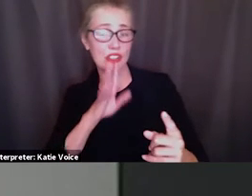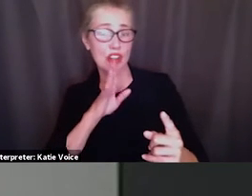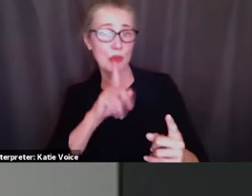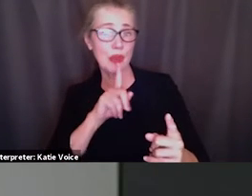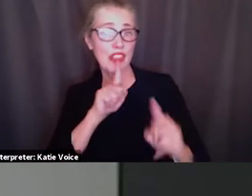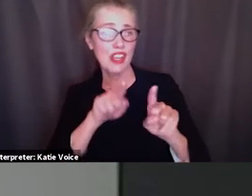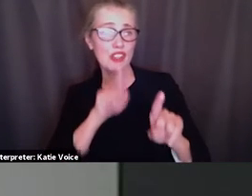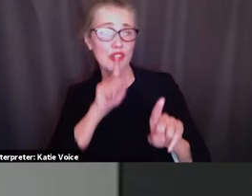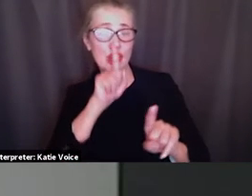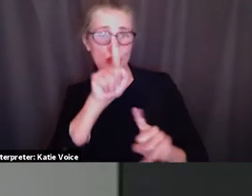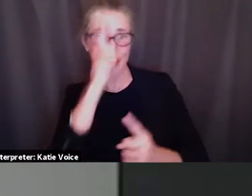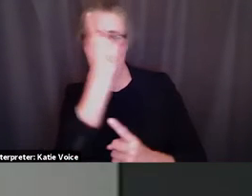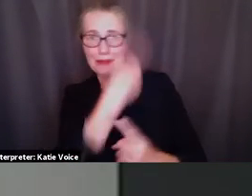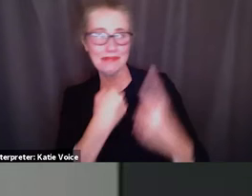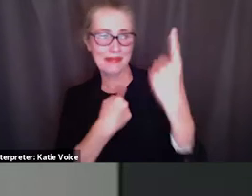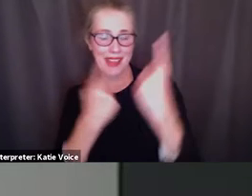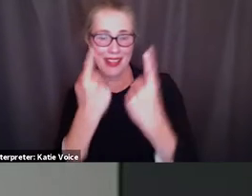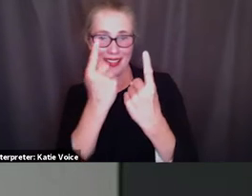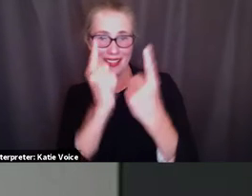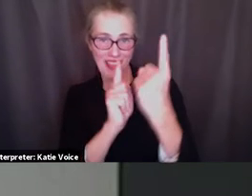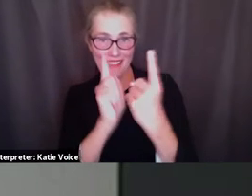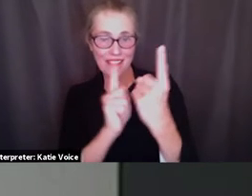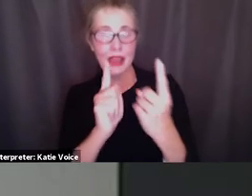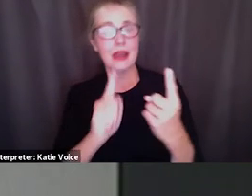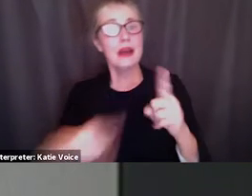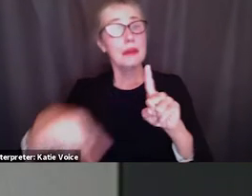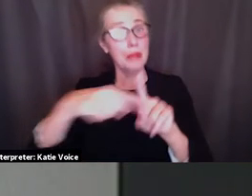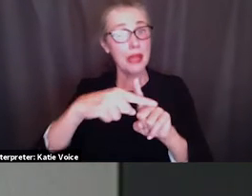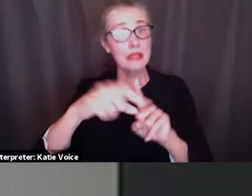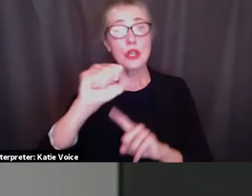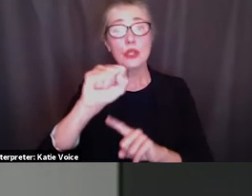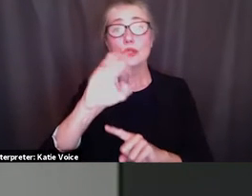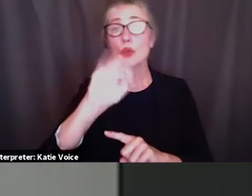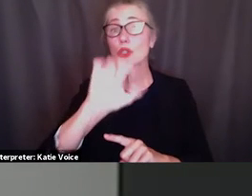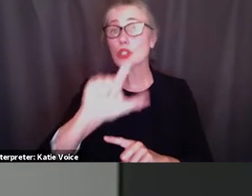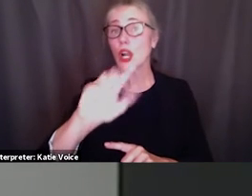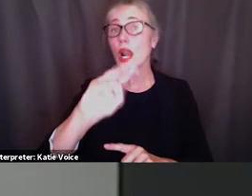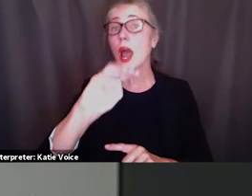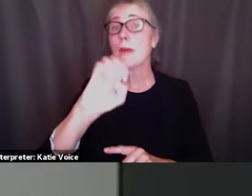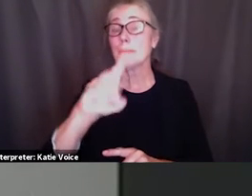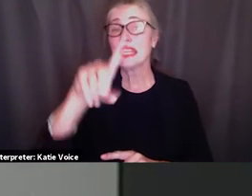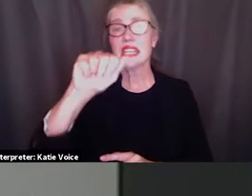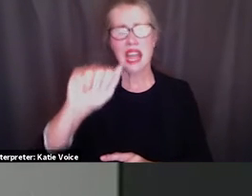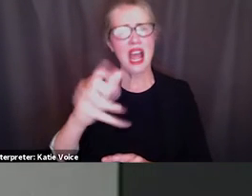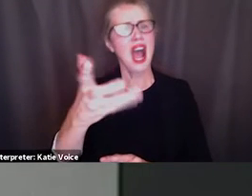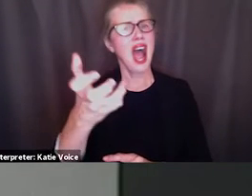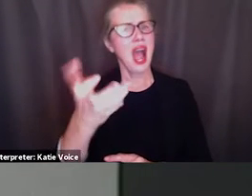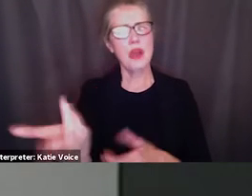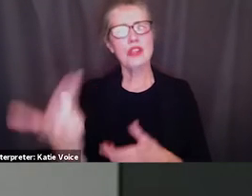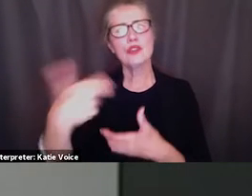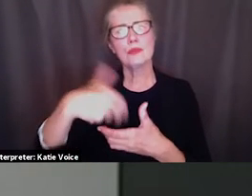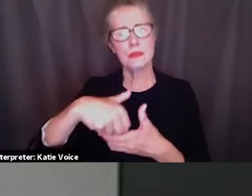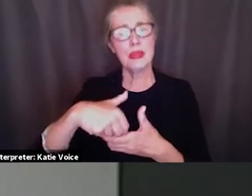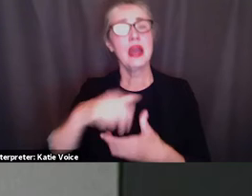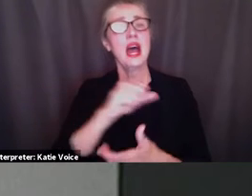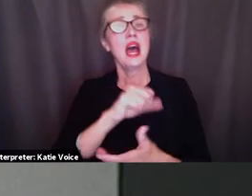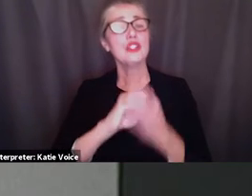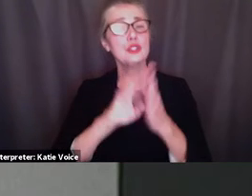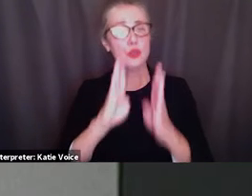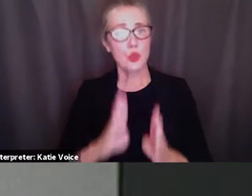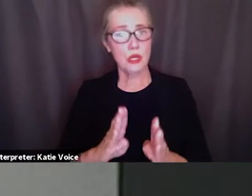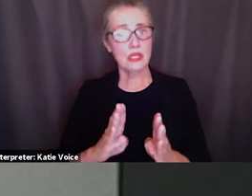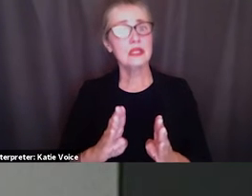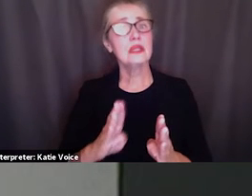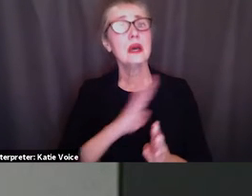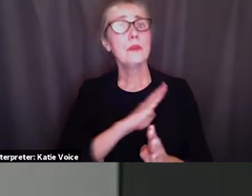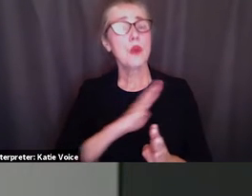real. Así que voy a estar trabajando en esto. Y otra cosa son las redes sociales. Espero tener una cuenta de Instagram